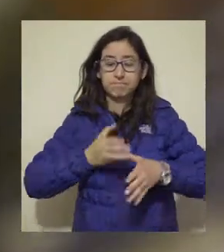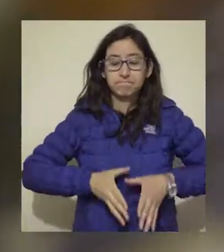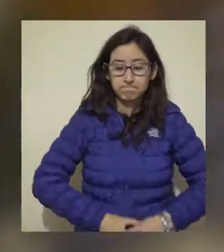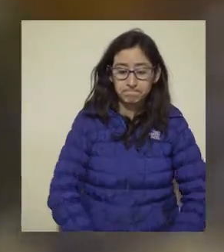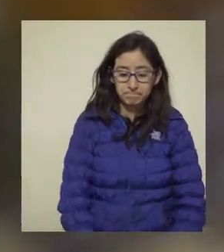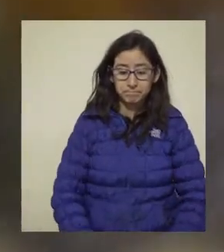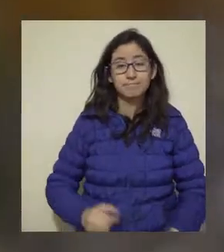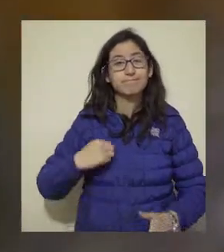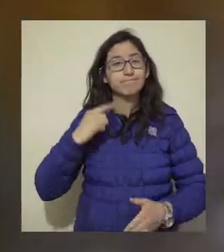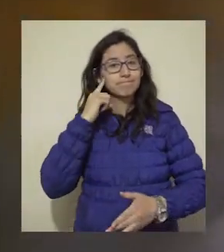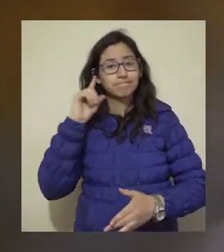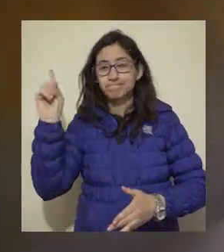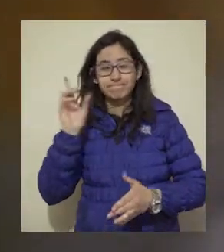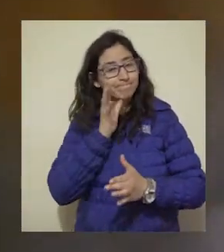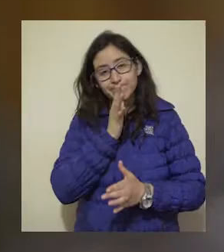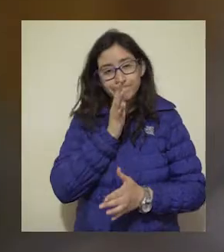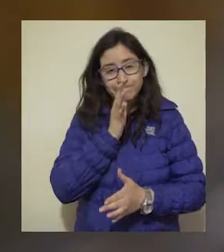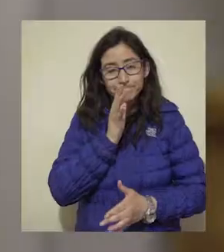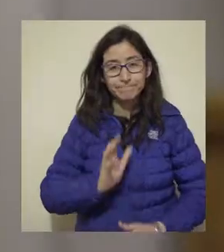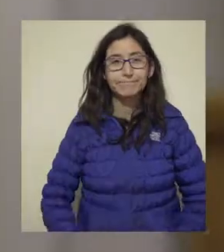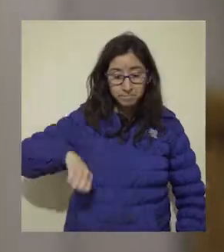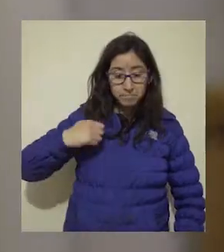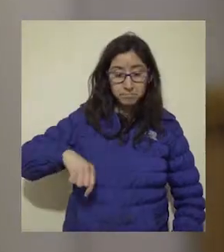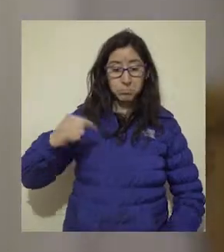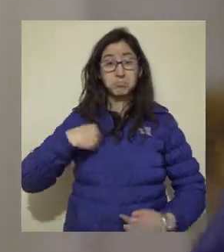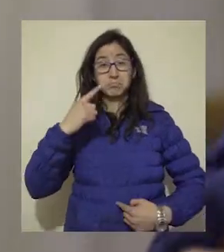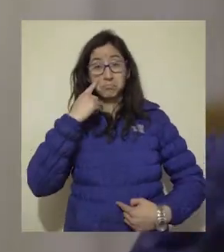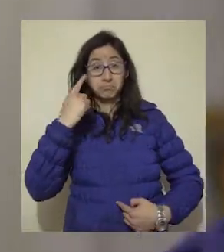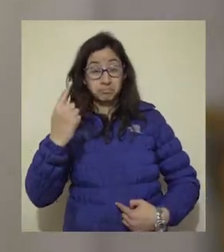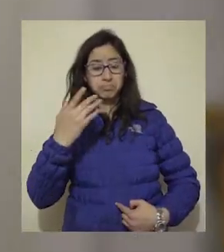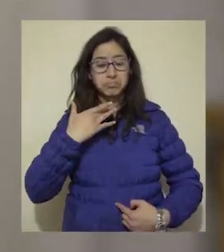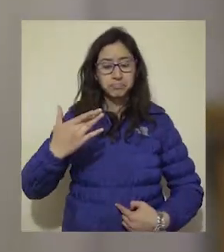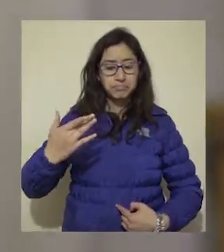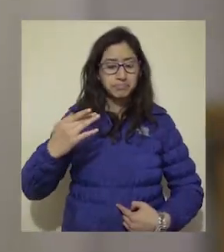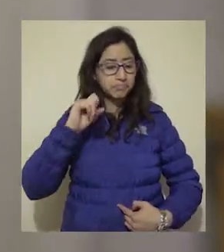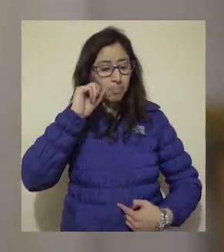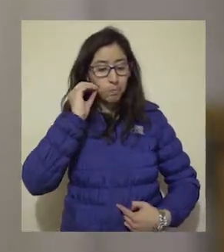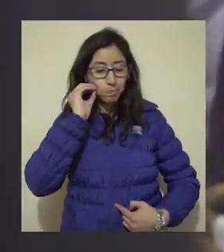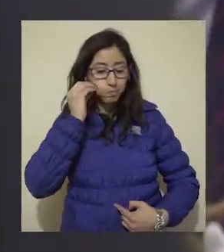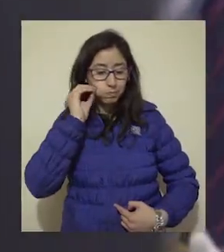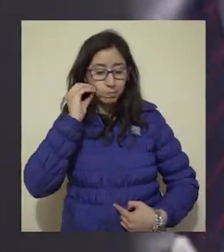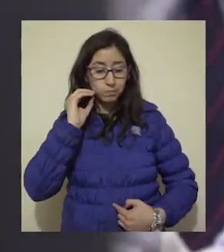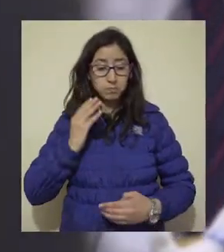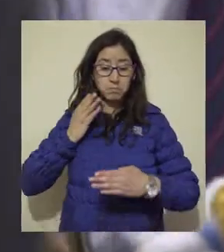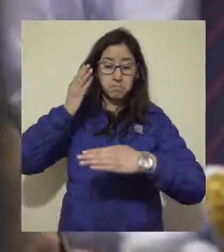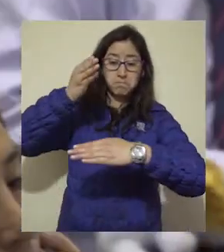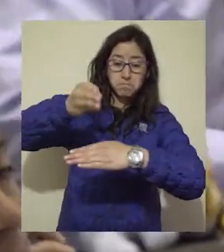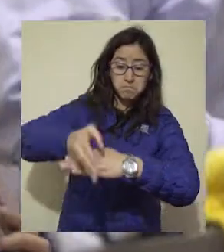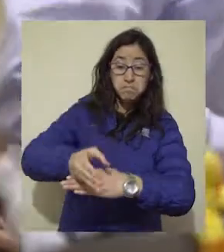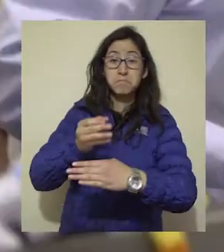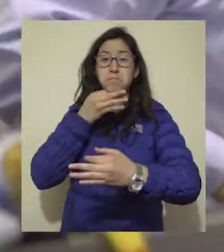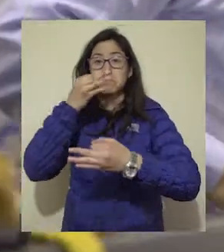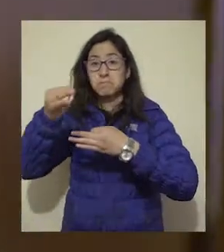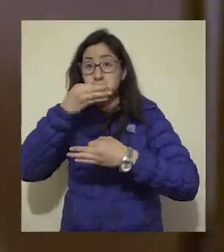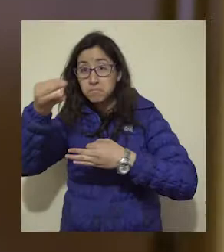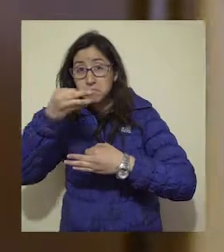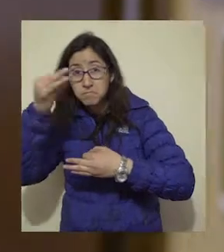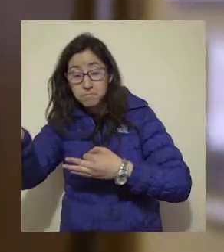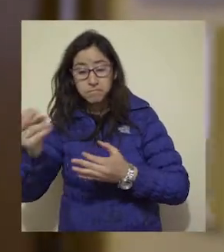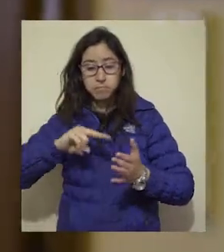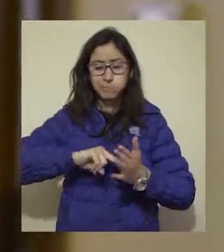total, o sea, no escucho absolutamente nada. El senador lo conozco porque mi